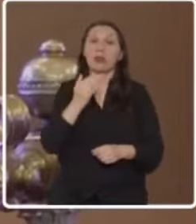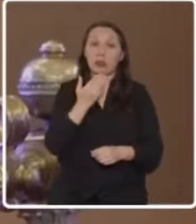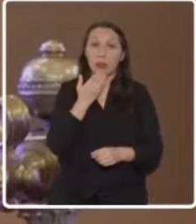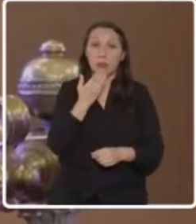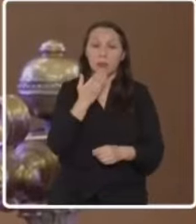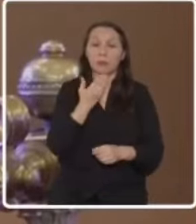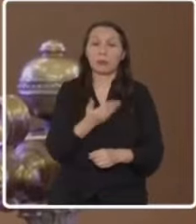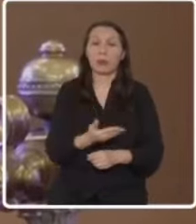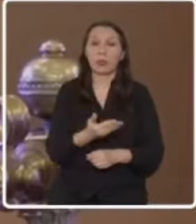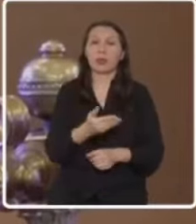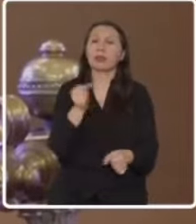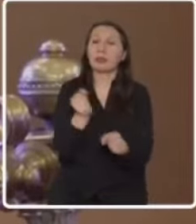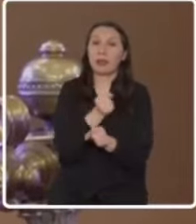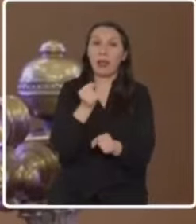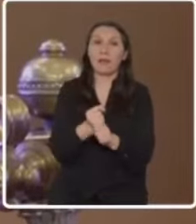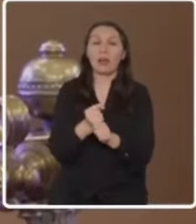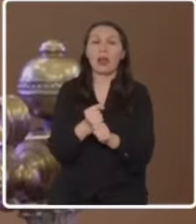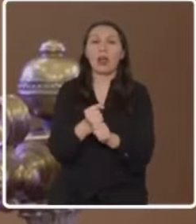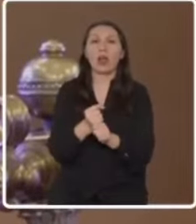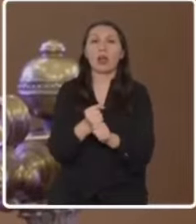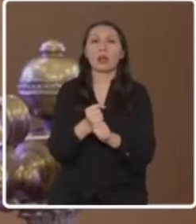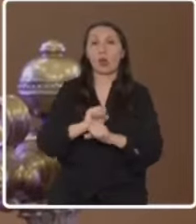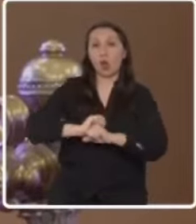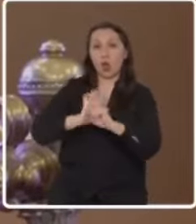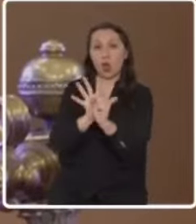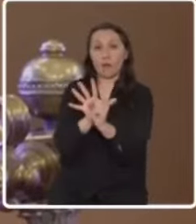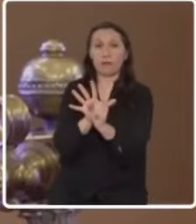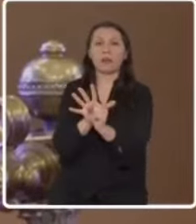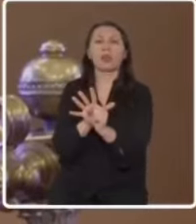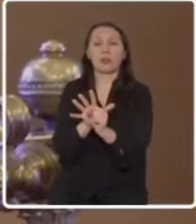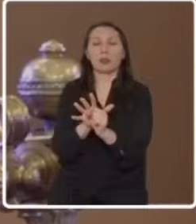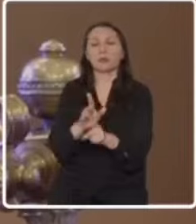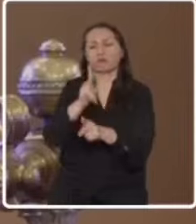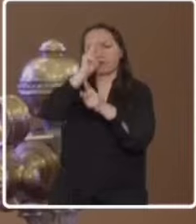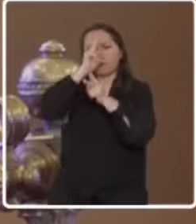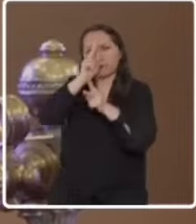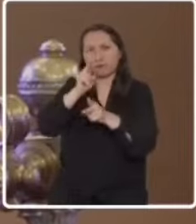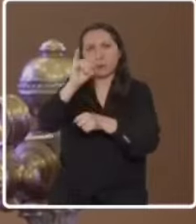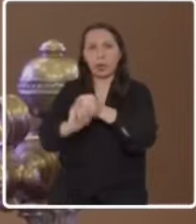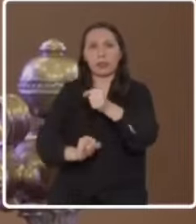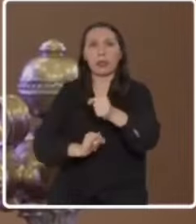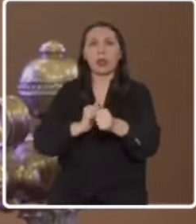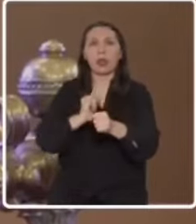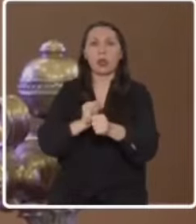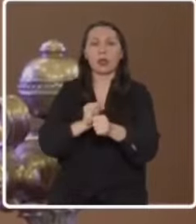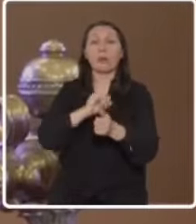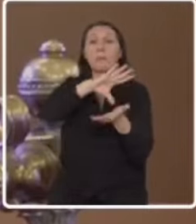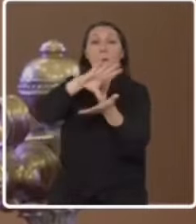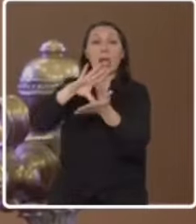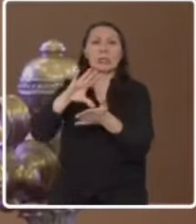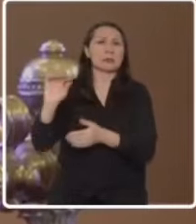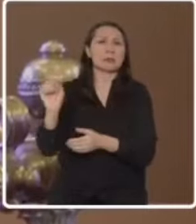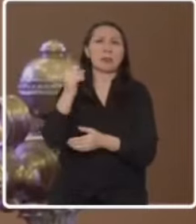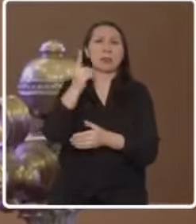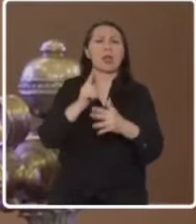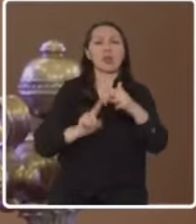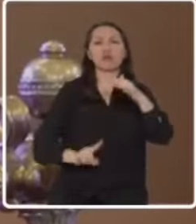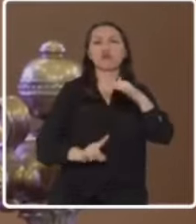y el trabajo frente al COVID, que fue reconocido internacionalmente como uno de los países